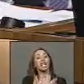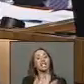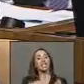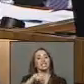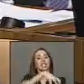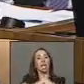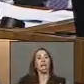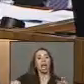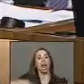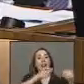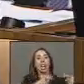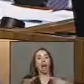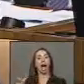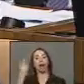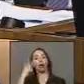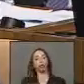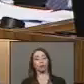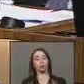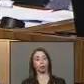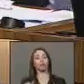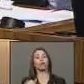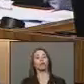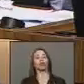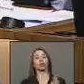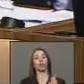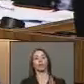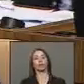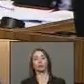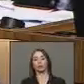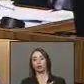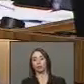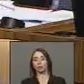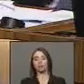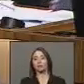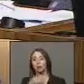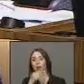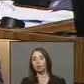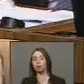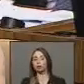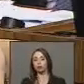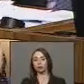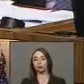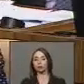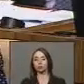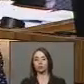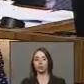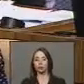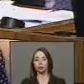la región de Los Lagos en el 2009, voto a favor, señor Presidente. dicho, muchas gracias.